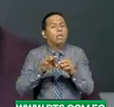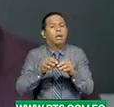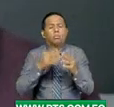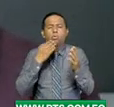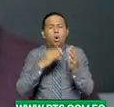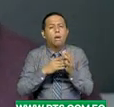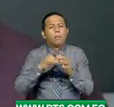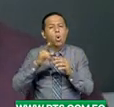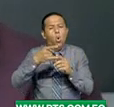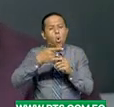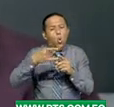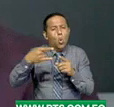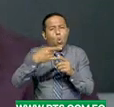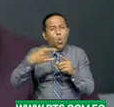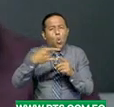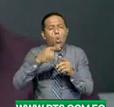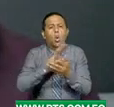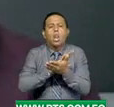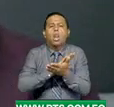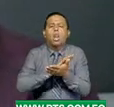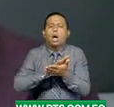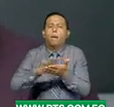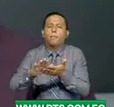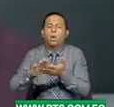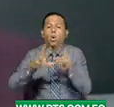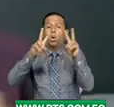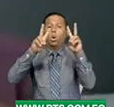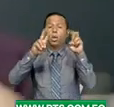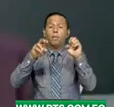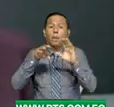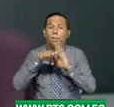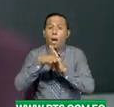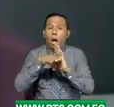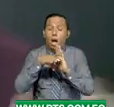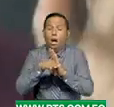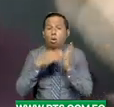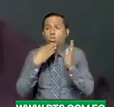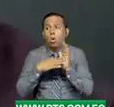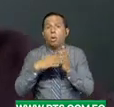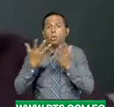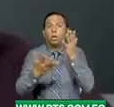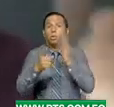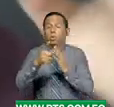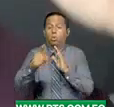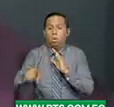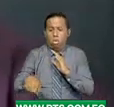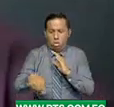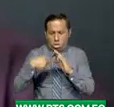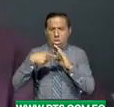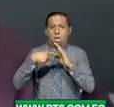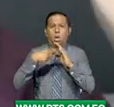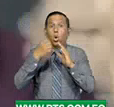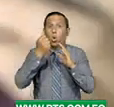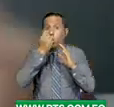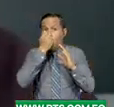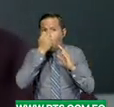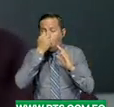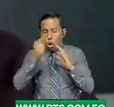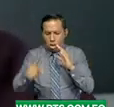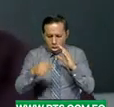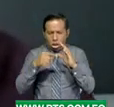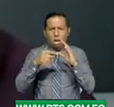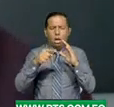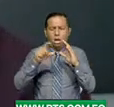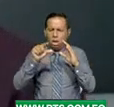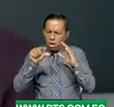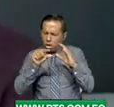antivirus. En las páginas de los bancos, ¿sí?, cuando a ustedes les aparezca un signo en rojo en la dirección,